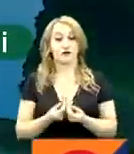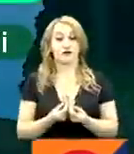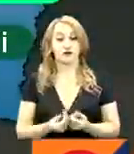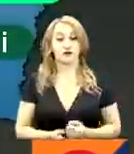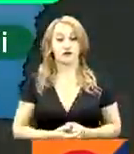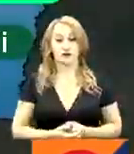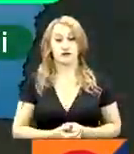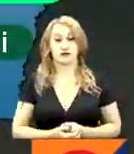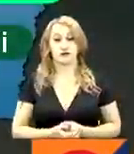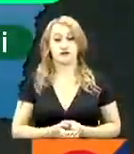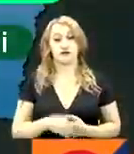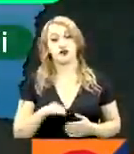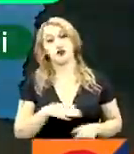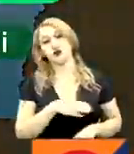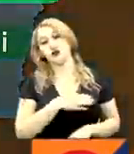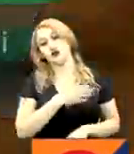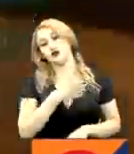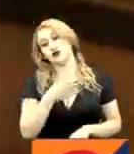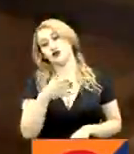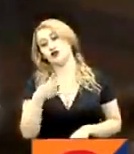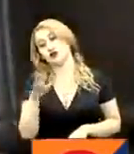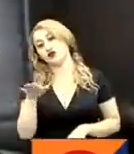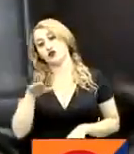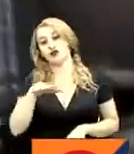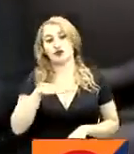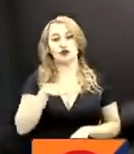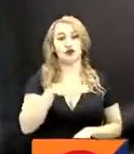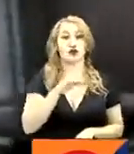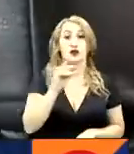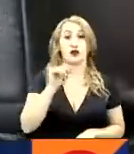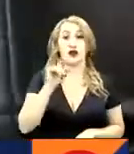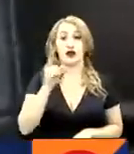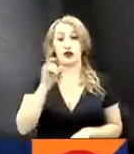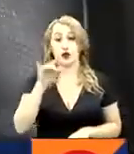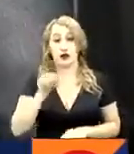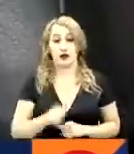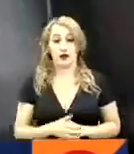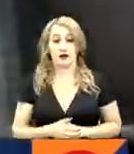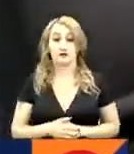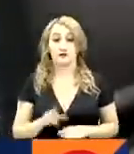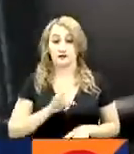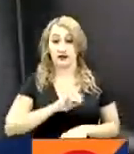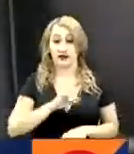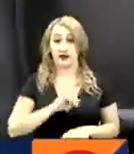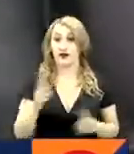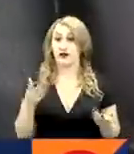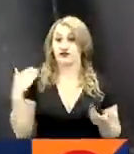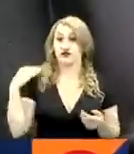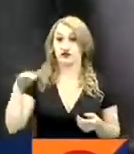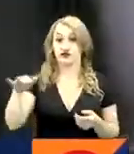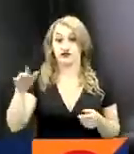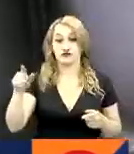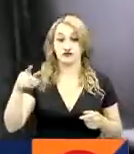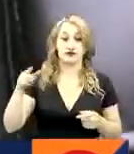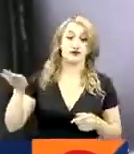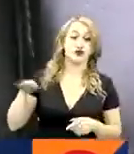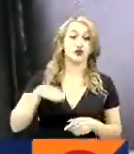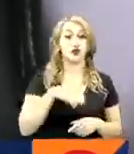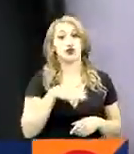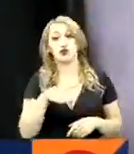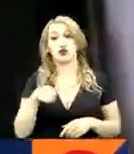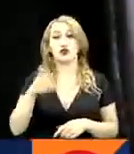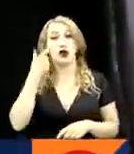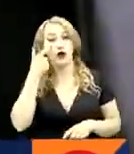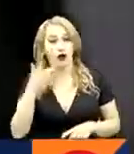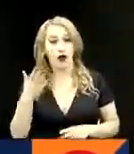tomamos la vía que conduce al oeste hacia el agua nos encontramos en la vía que conduce a cali hacia buenaventura vamos a ver los posibles bloqueos